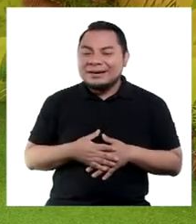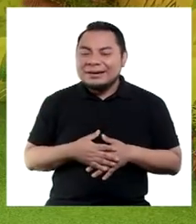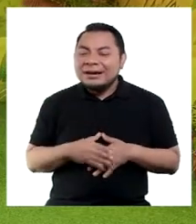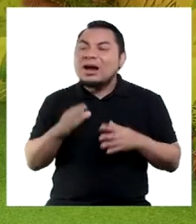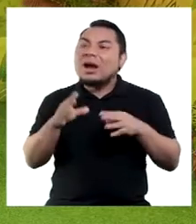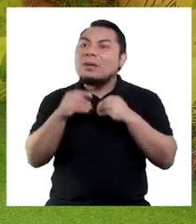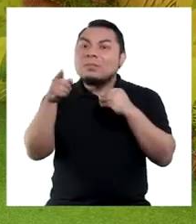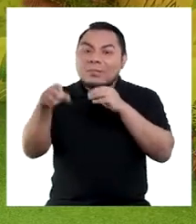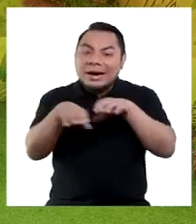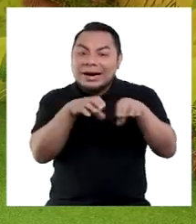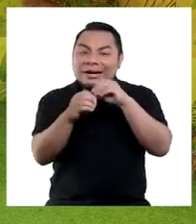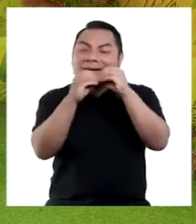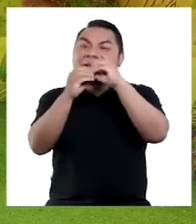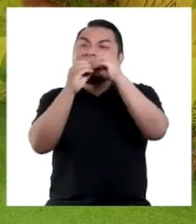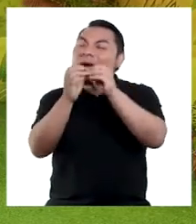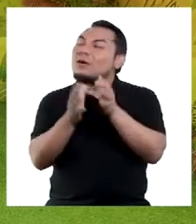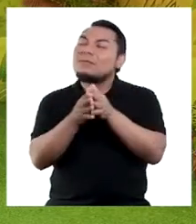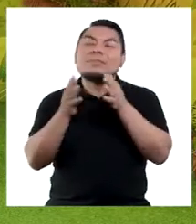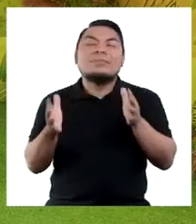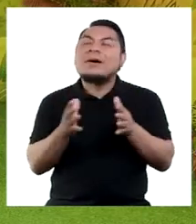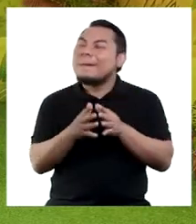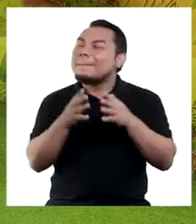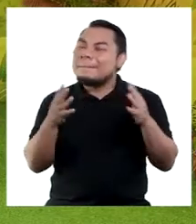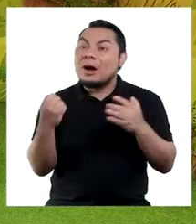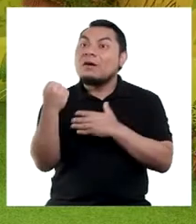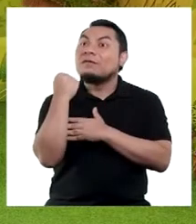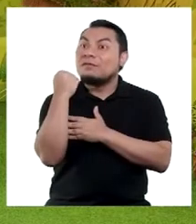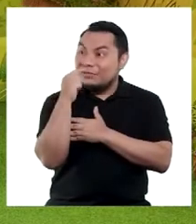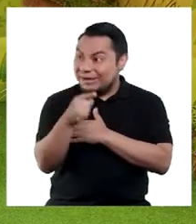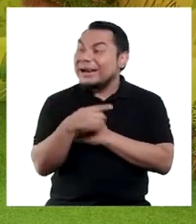porque estaba hecha de un material